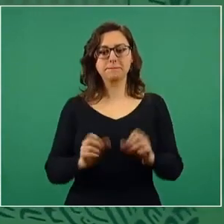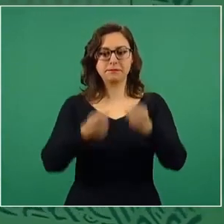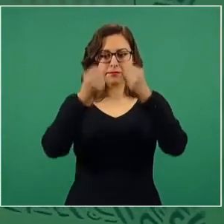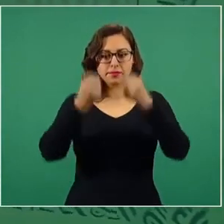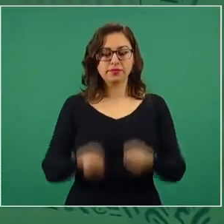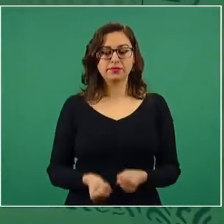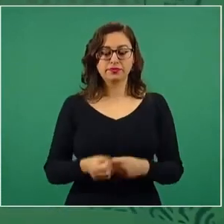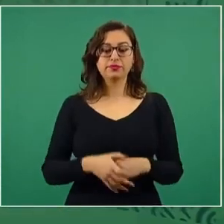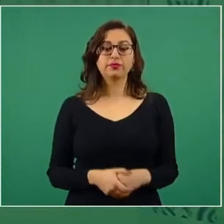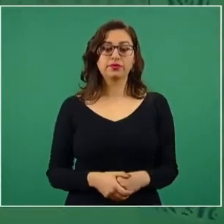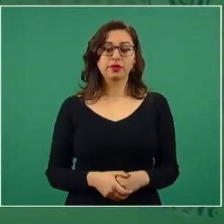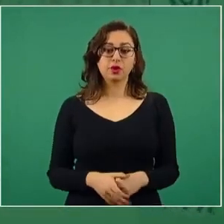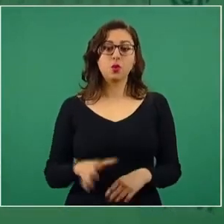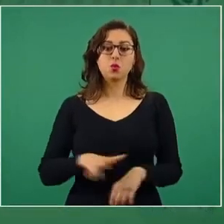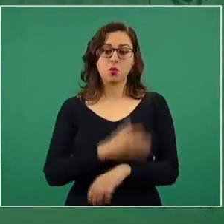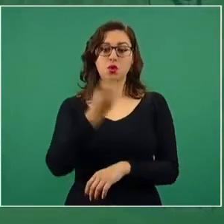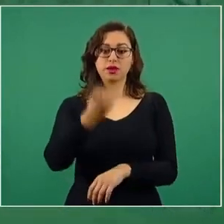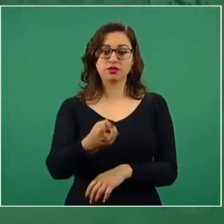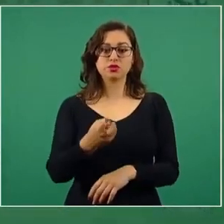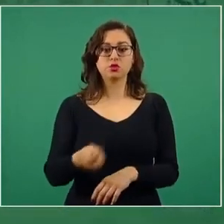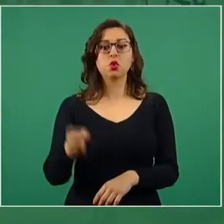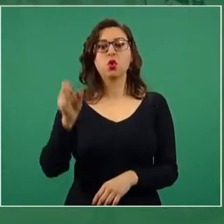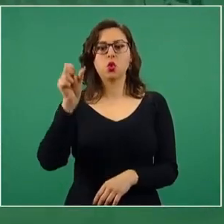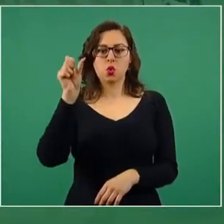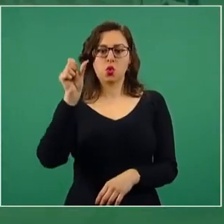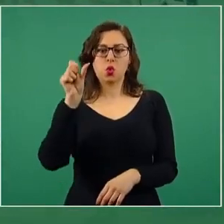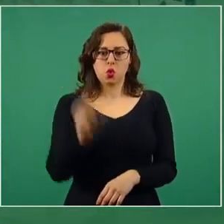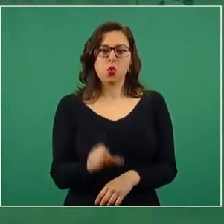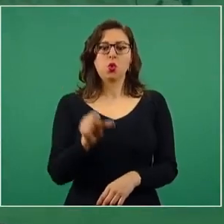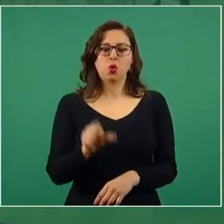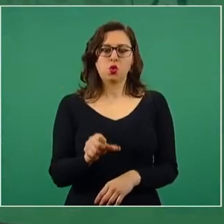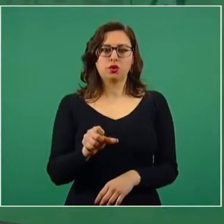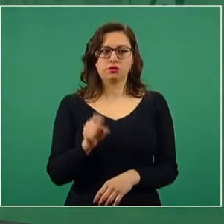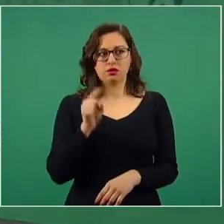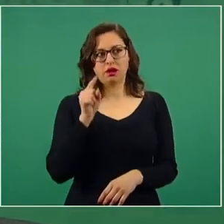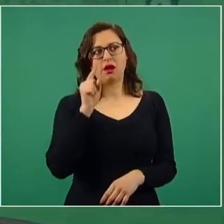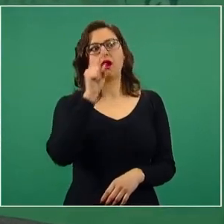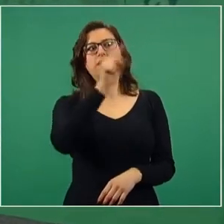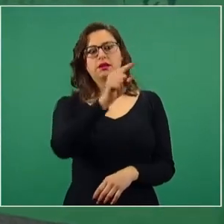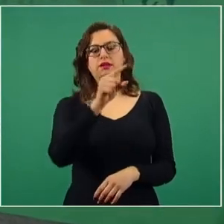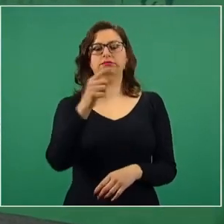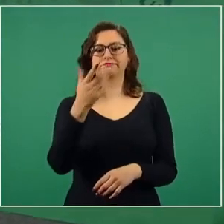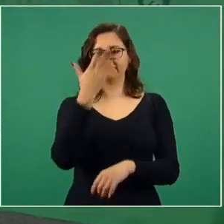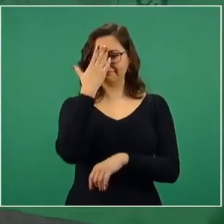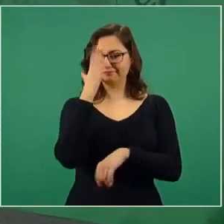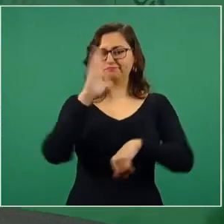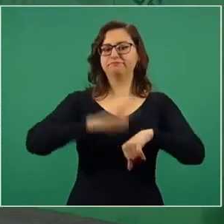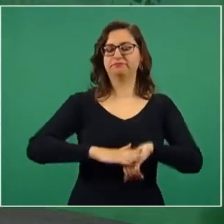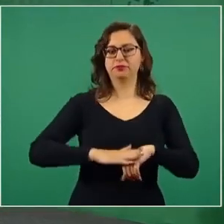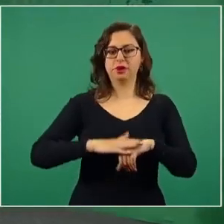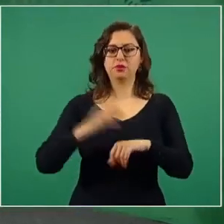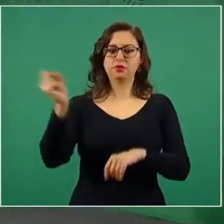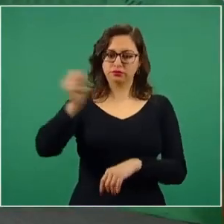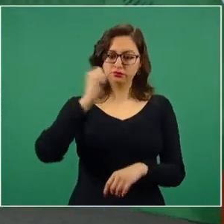hoy a estar en esta importante ceremonia con